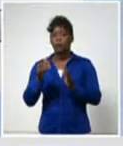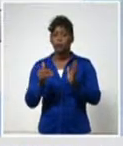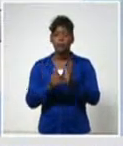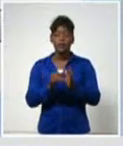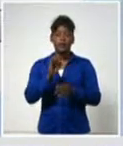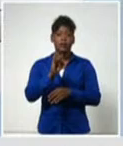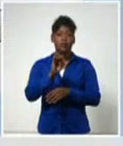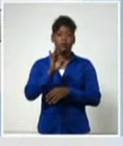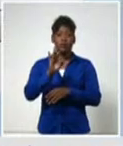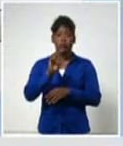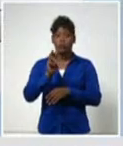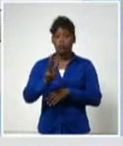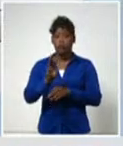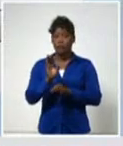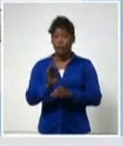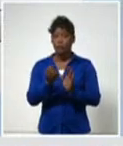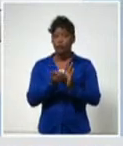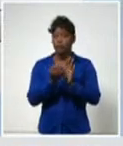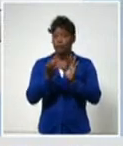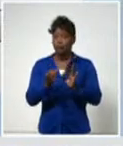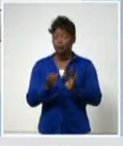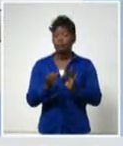221.783, para una letalidad de